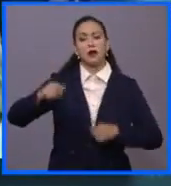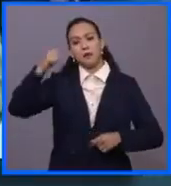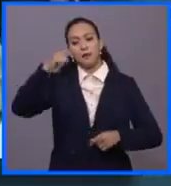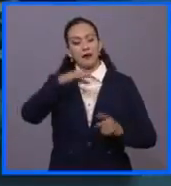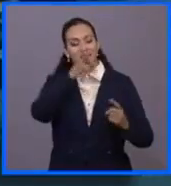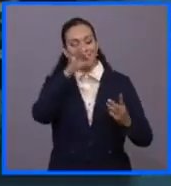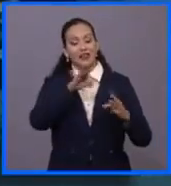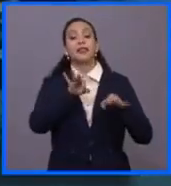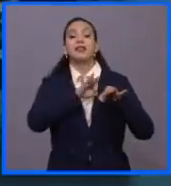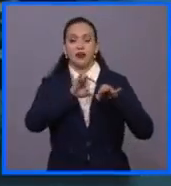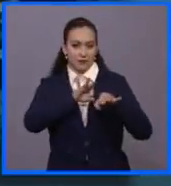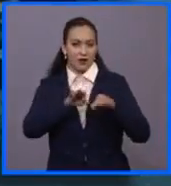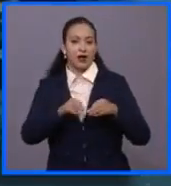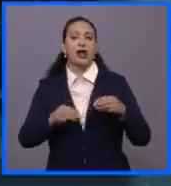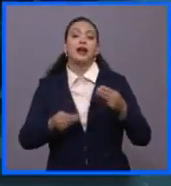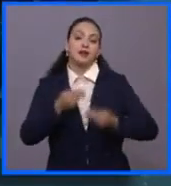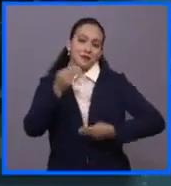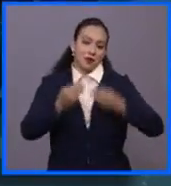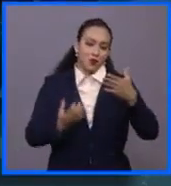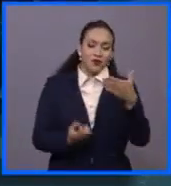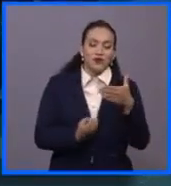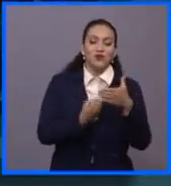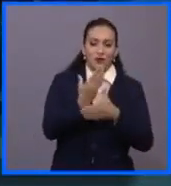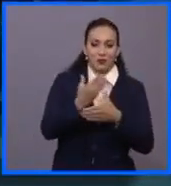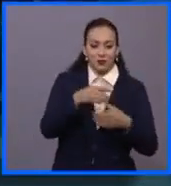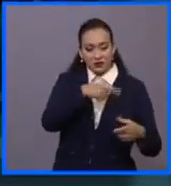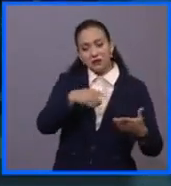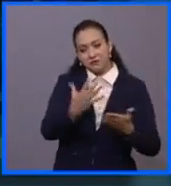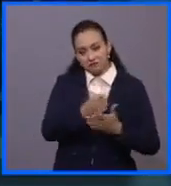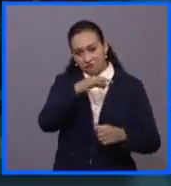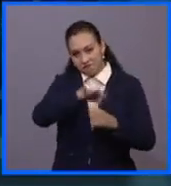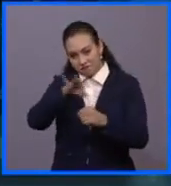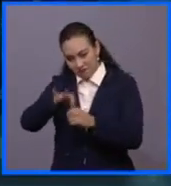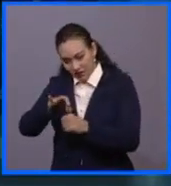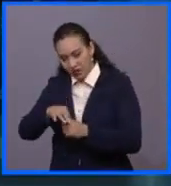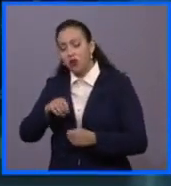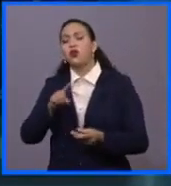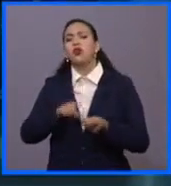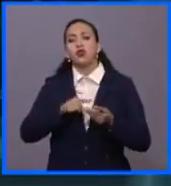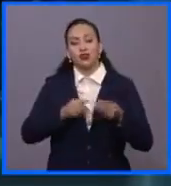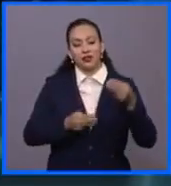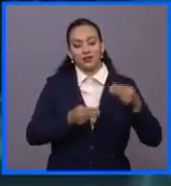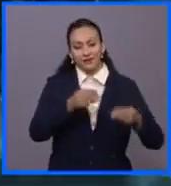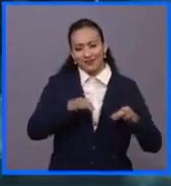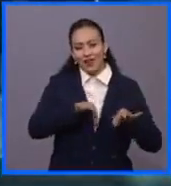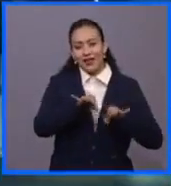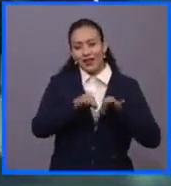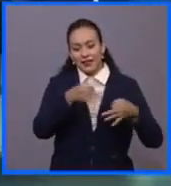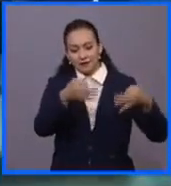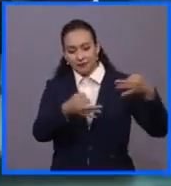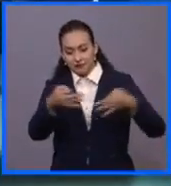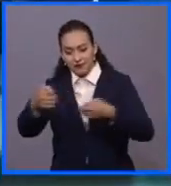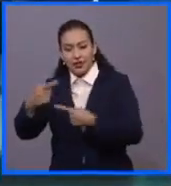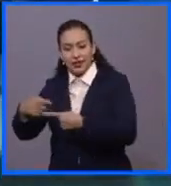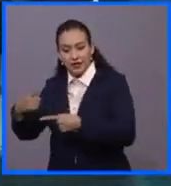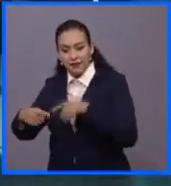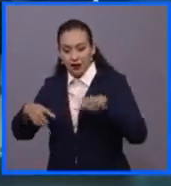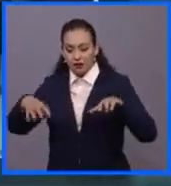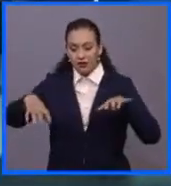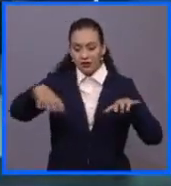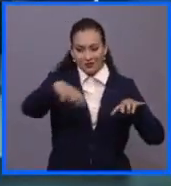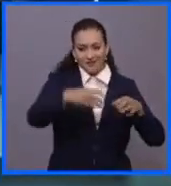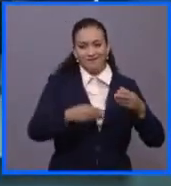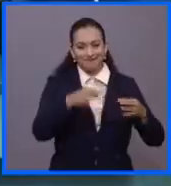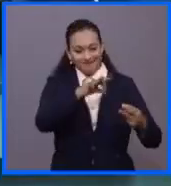electas para ocupar los cargos de magistraturas del Tribunal Superior de Justicia, del Tribunal de Disciplina Judicial y de los tribunales